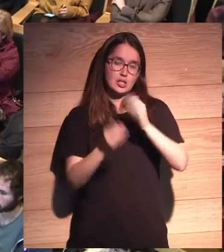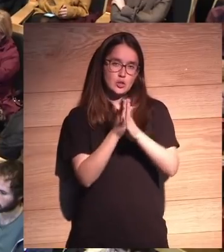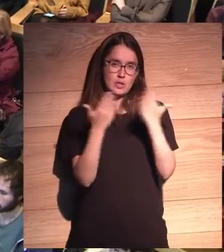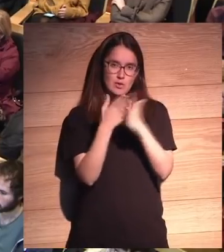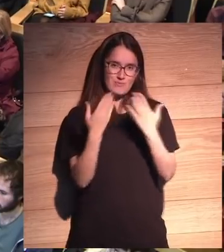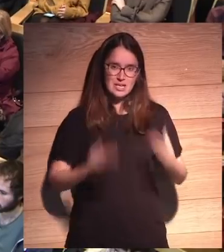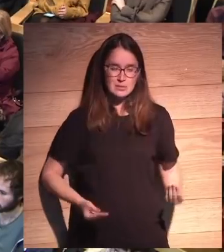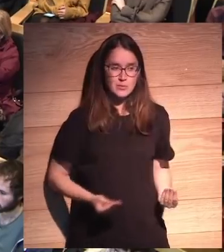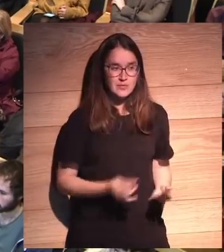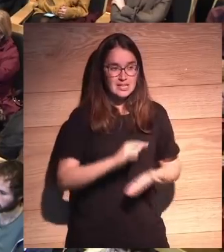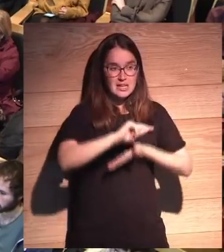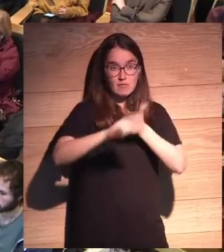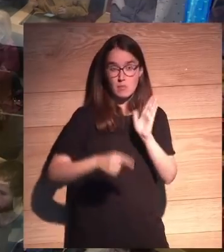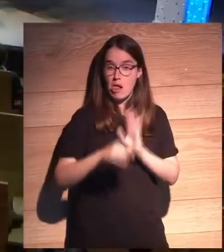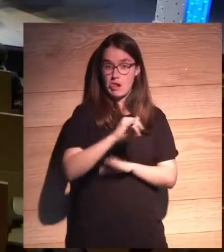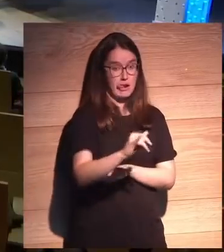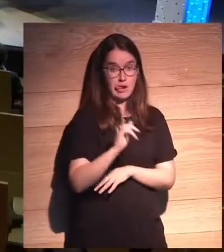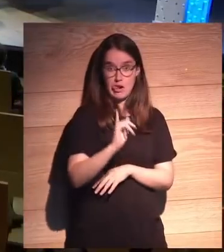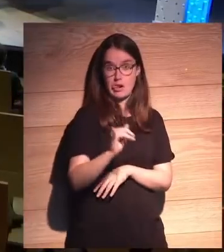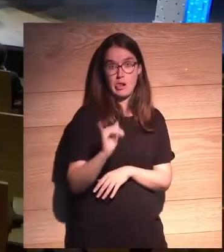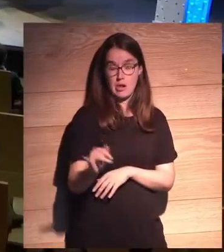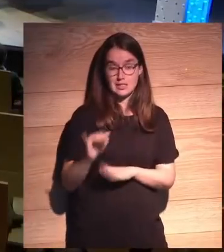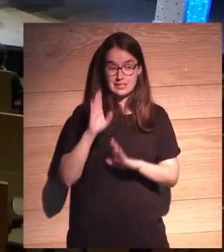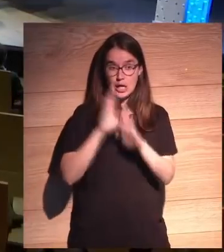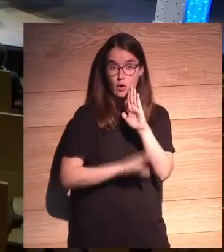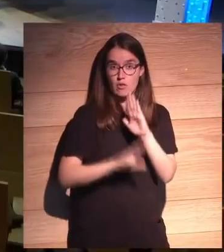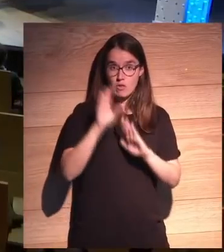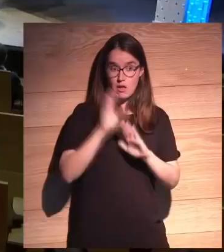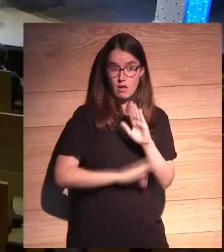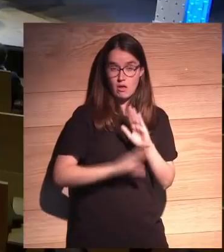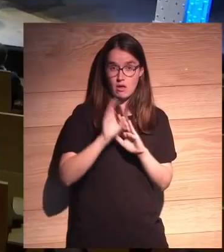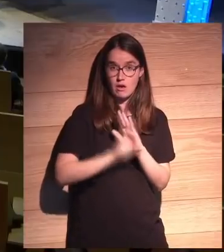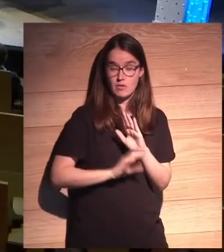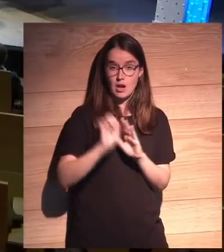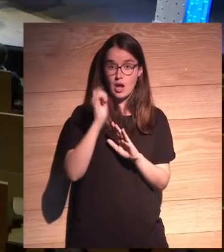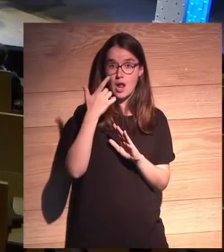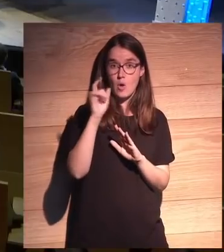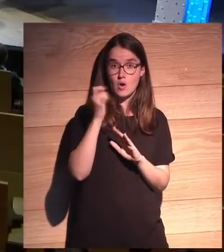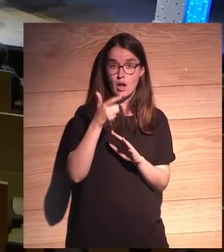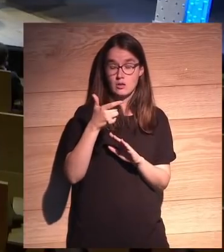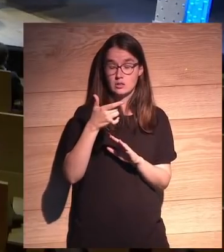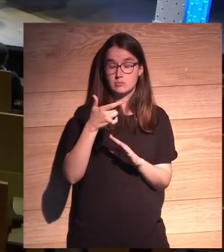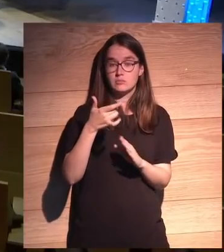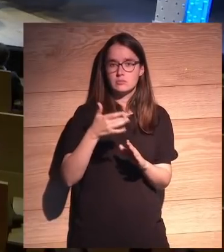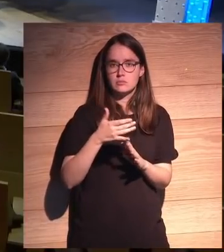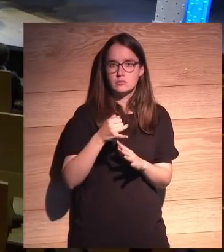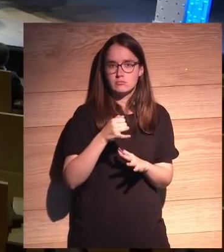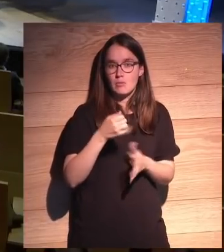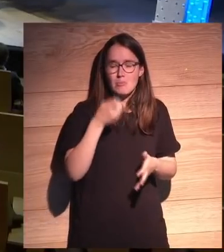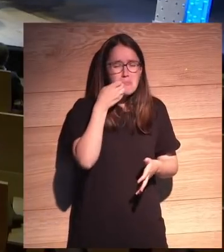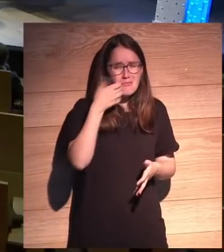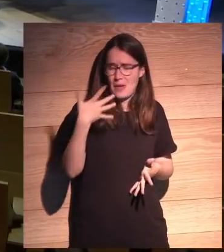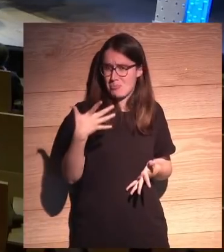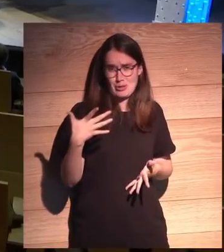libro. Esa firma ha estado ahí siempre. Este códice de Gerona, este Beato de Gerona, se conoce